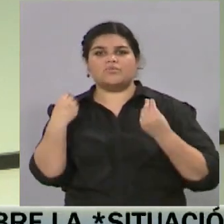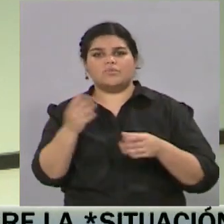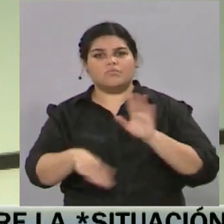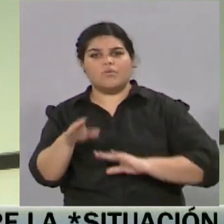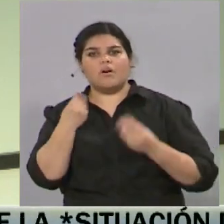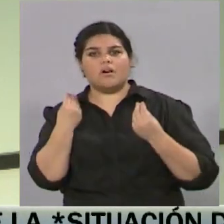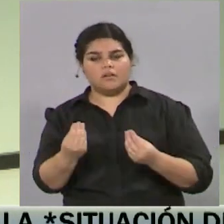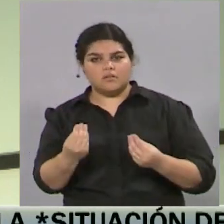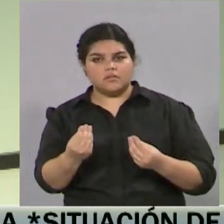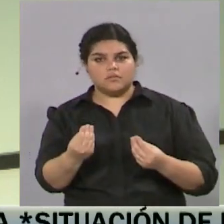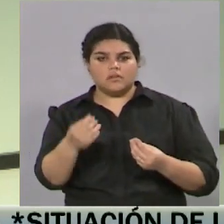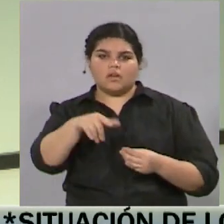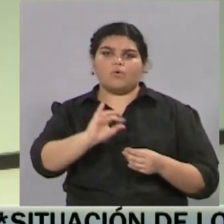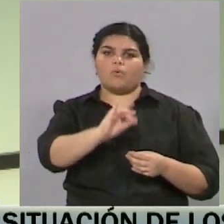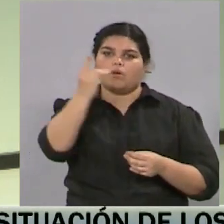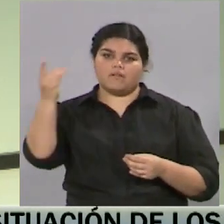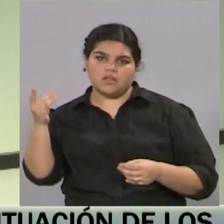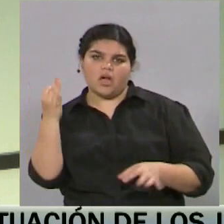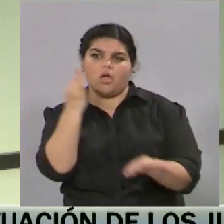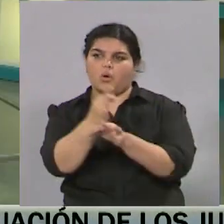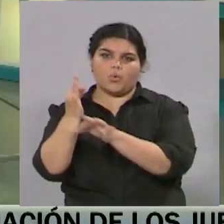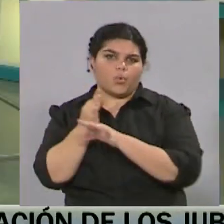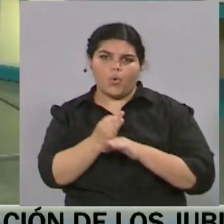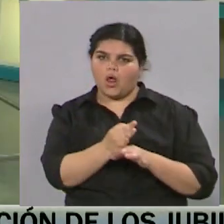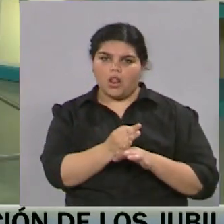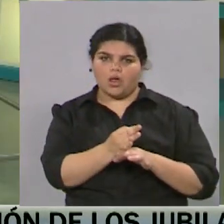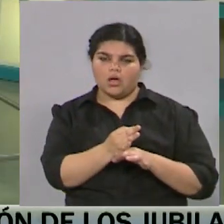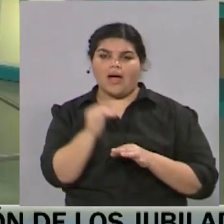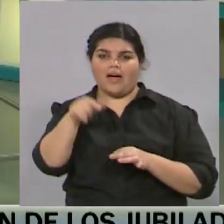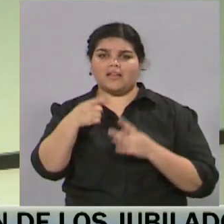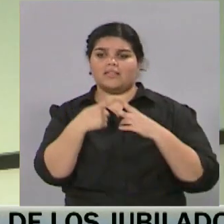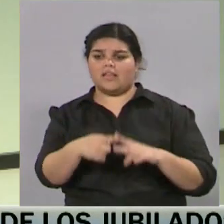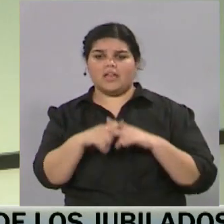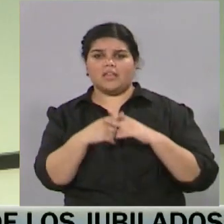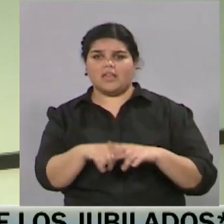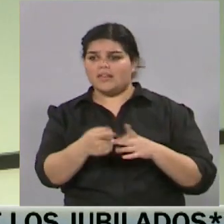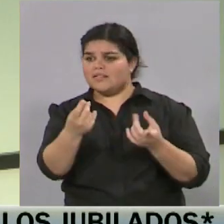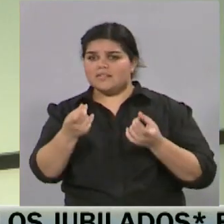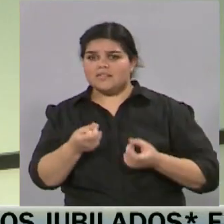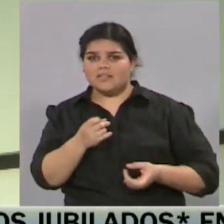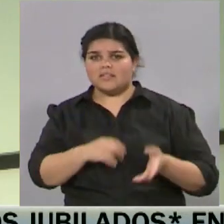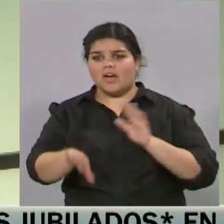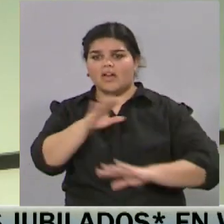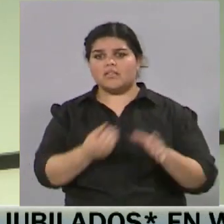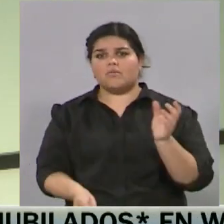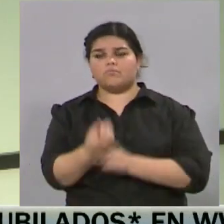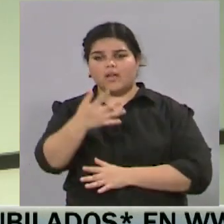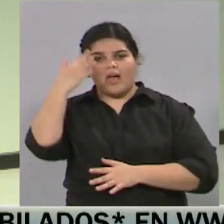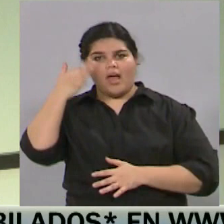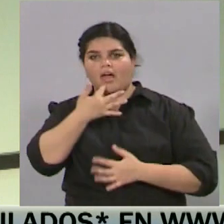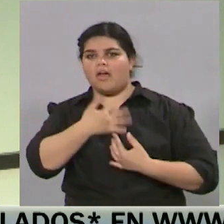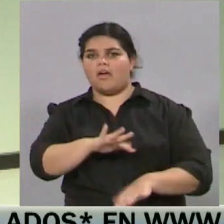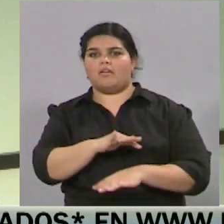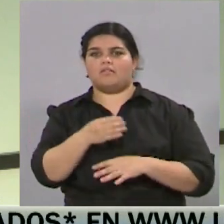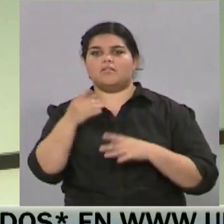actividades de grado en las distintas universidades. Deberíamos tener, aunque sea talleres, que nos lleven a concientizarnos, y después en el marco